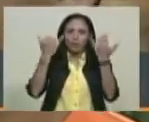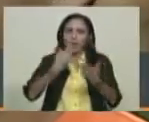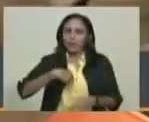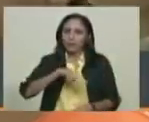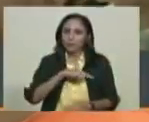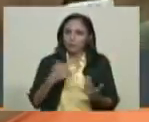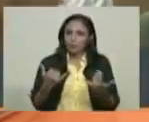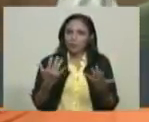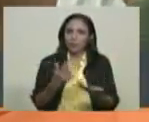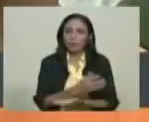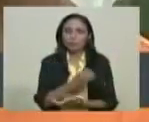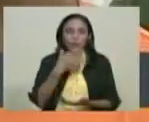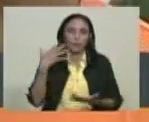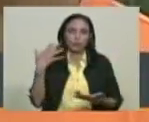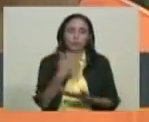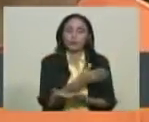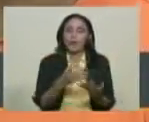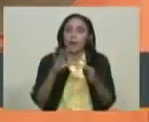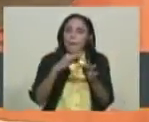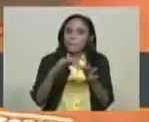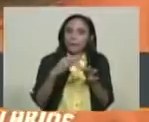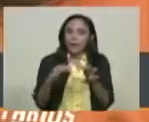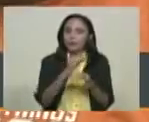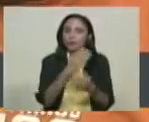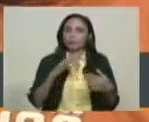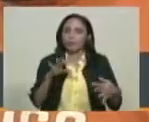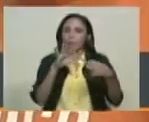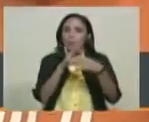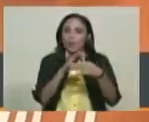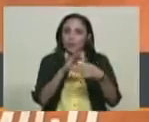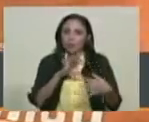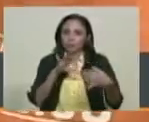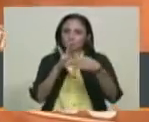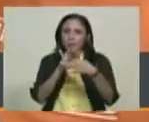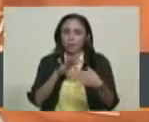irá ocupando cada vez más como unidad